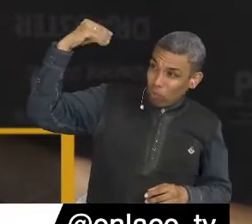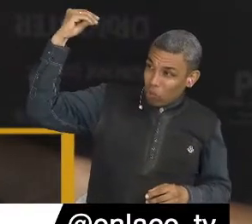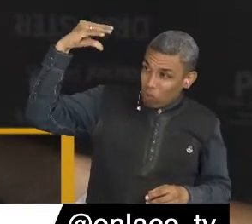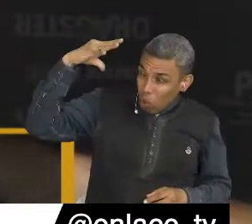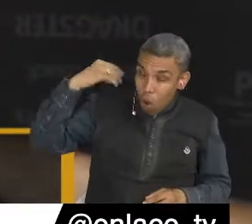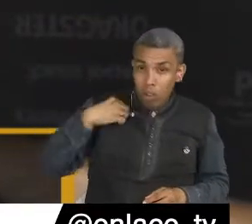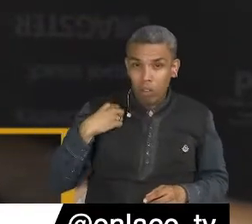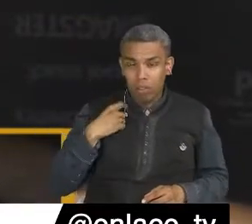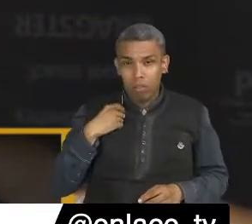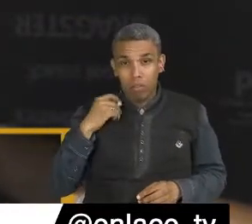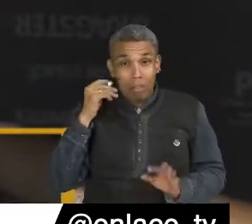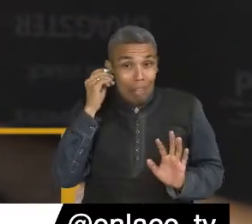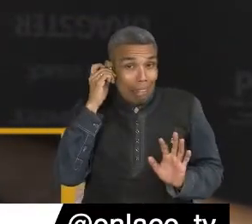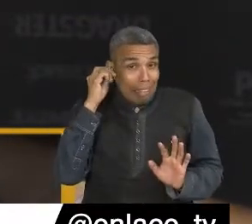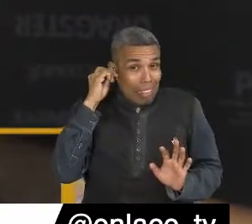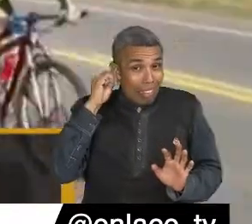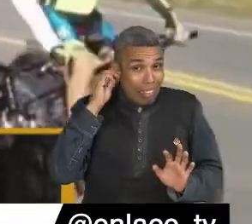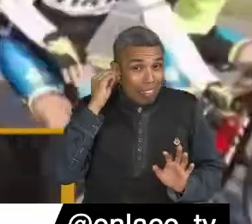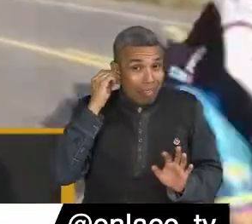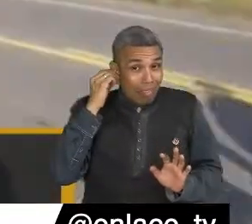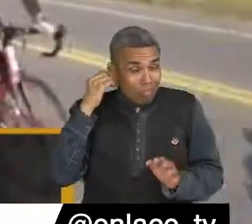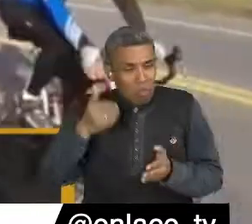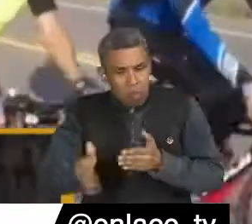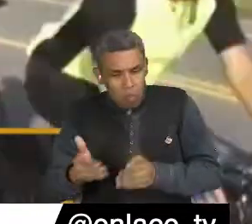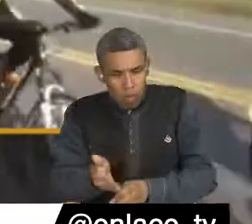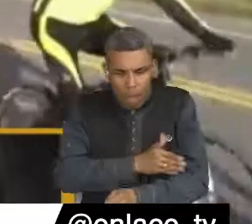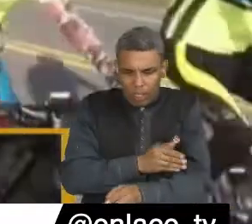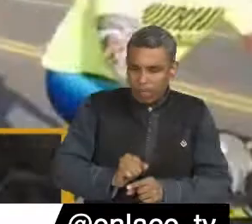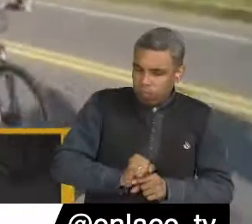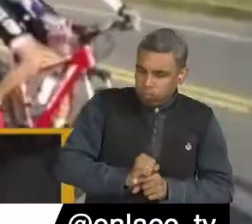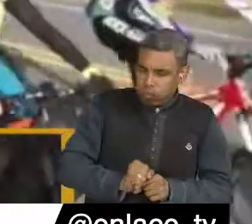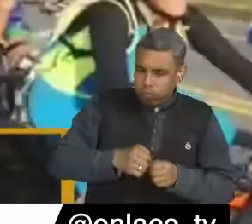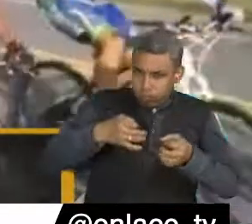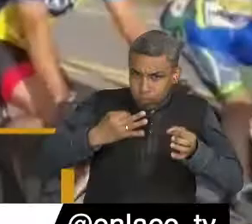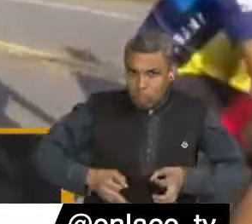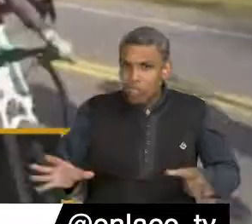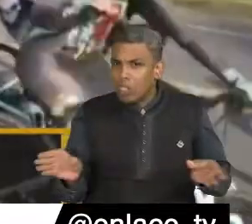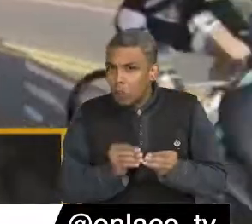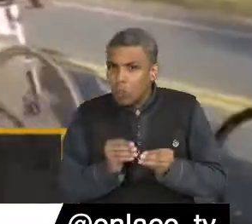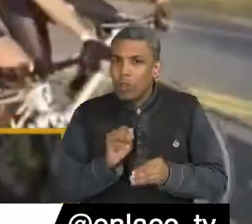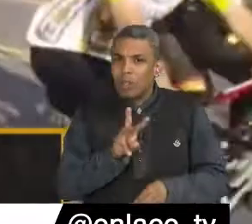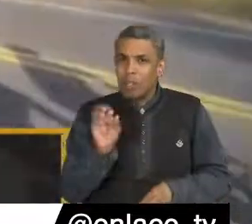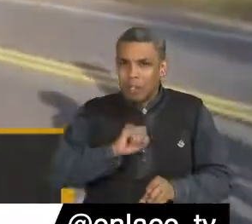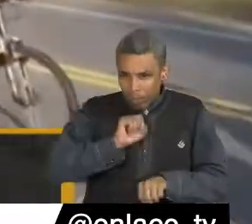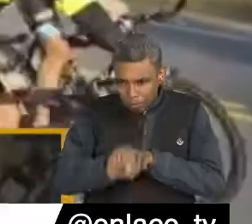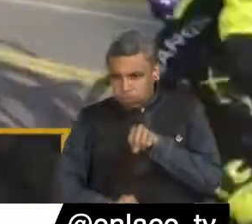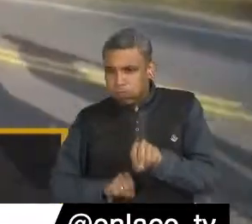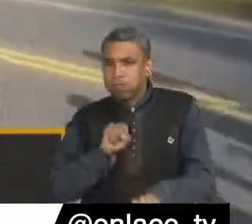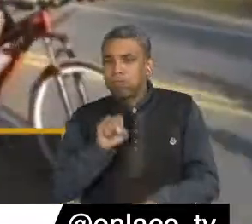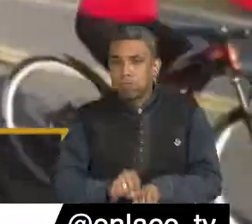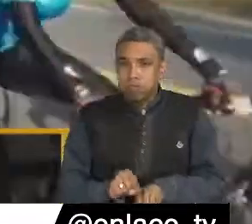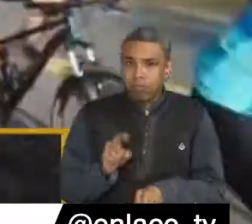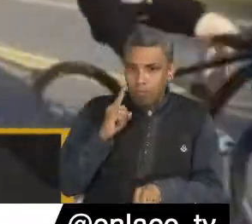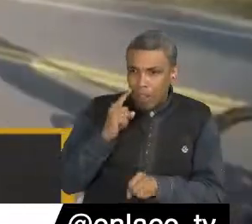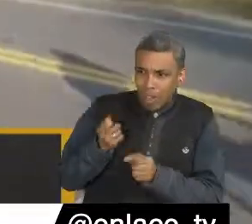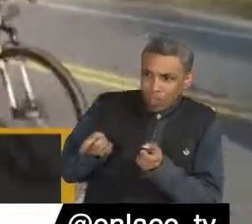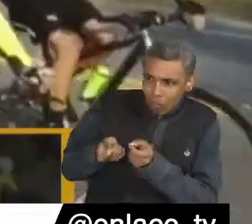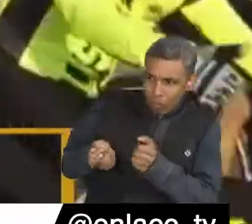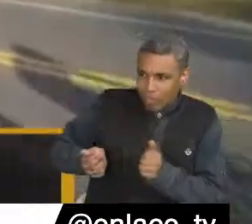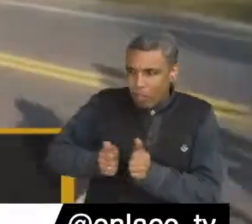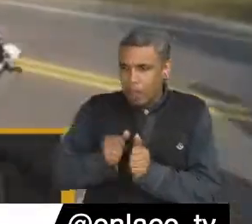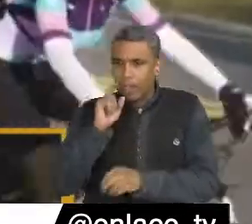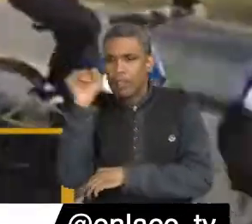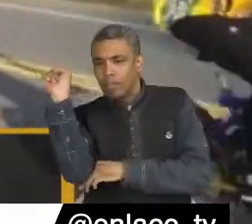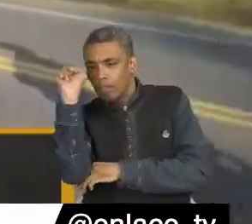pues la mayor exigencia. Para eso nos hemos venido preparando. Son 30 los participantes que recorrerán este tramo. Ellos irán con vehículos acompañantes donde sus familiares